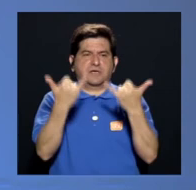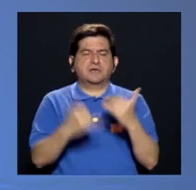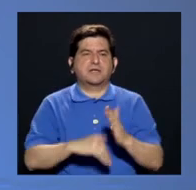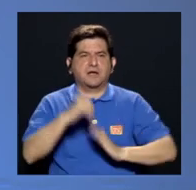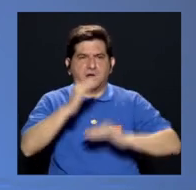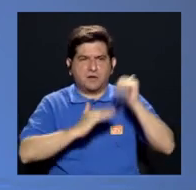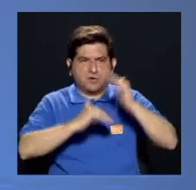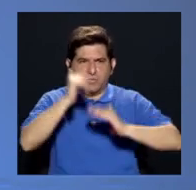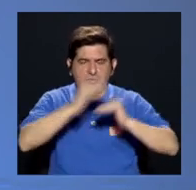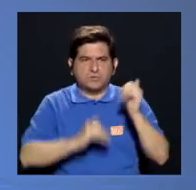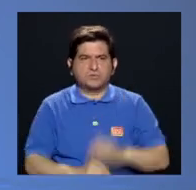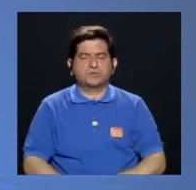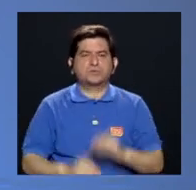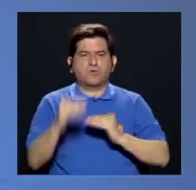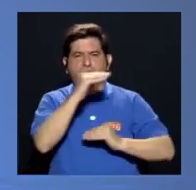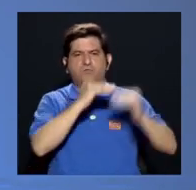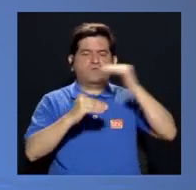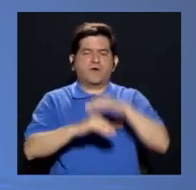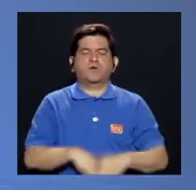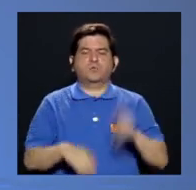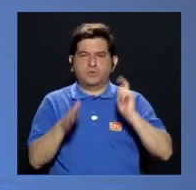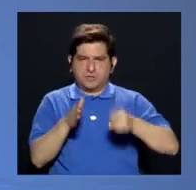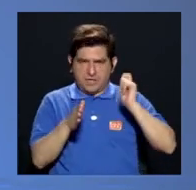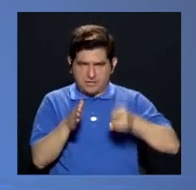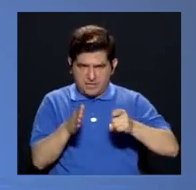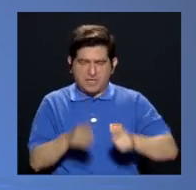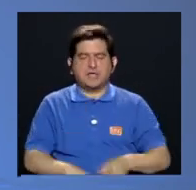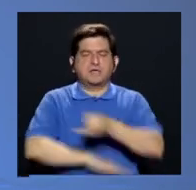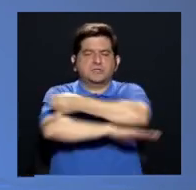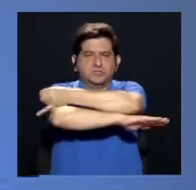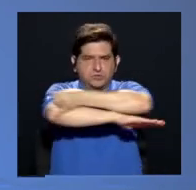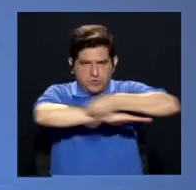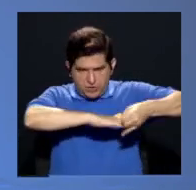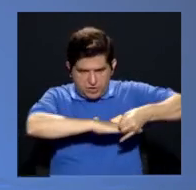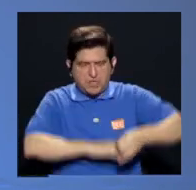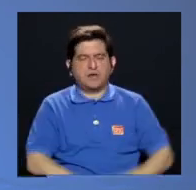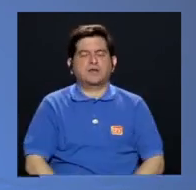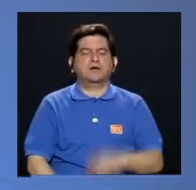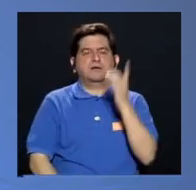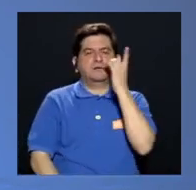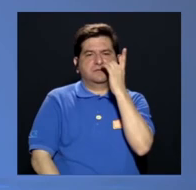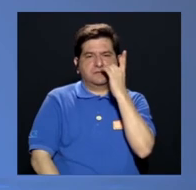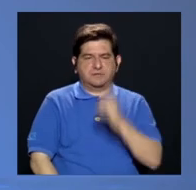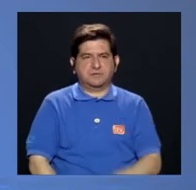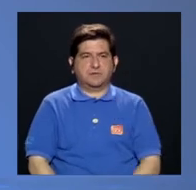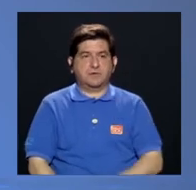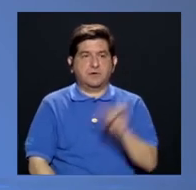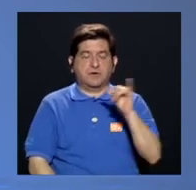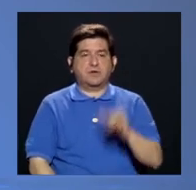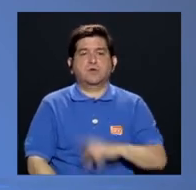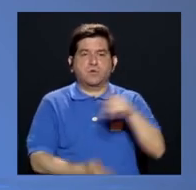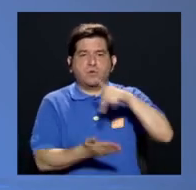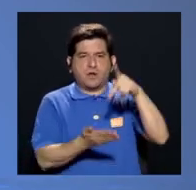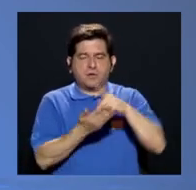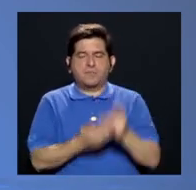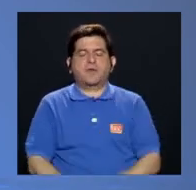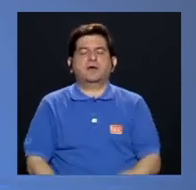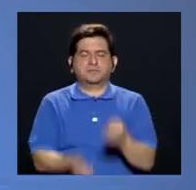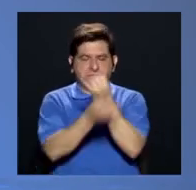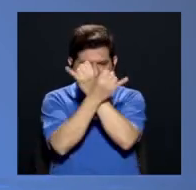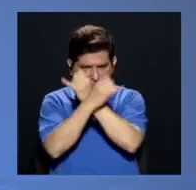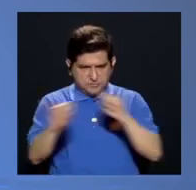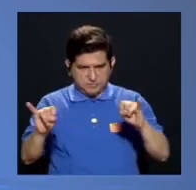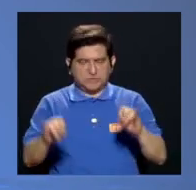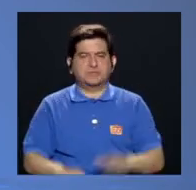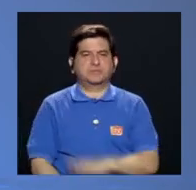la construcción de las facultades de Derecho, Ingeniería, Odontología, así como la Plaza de la Autonomía